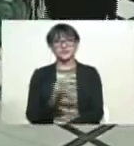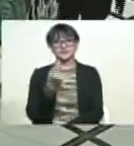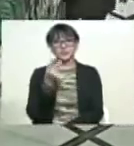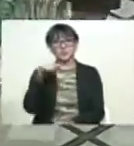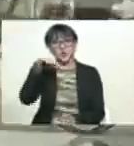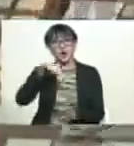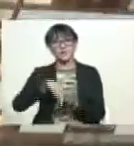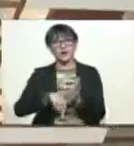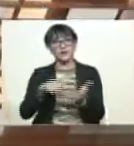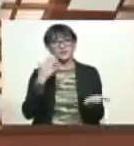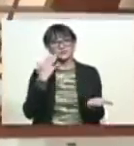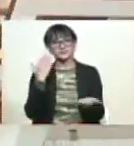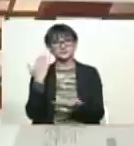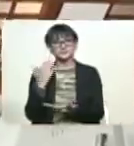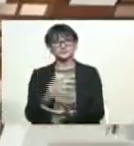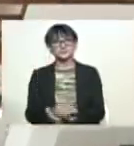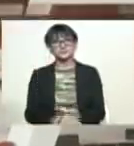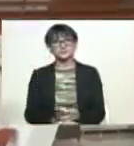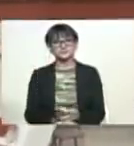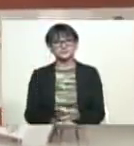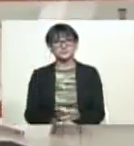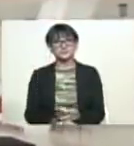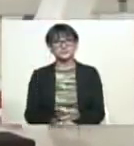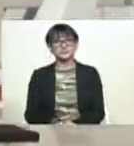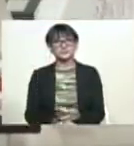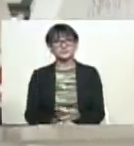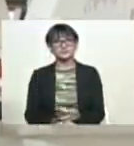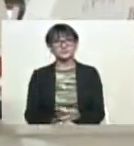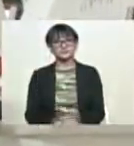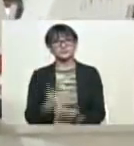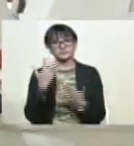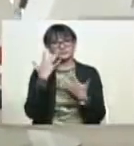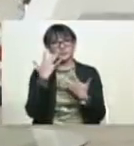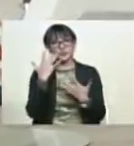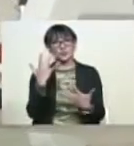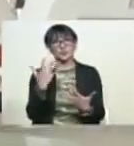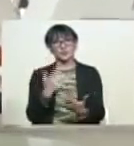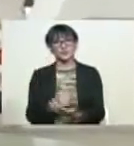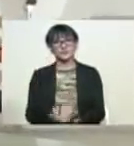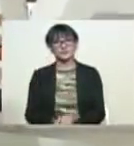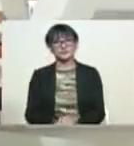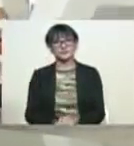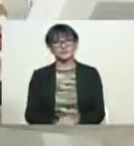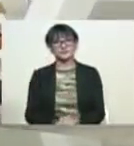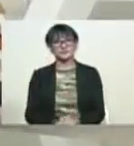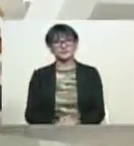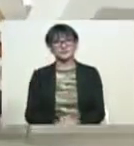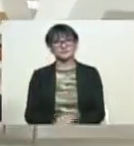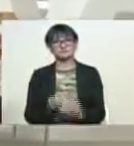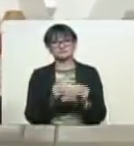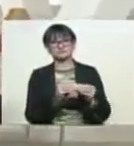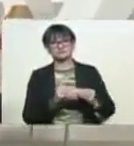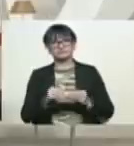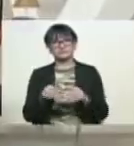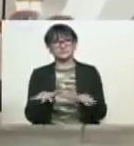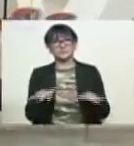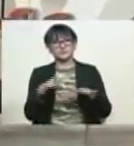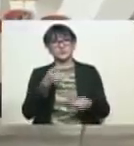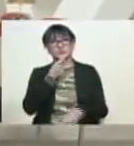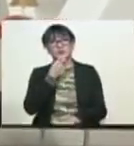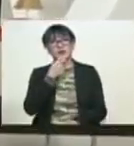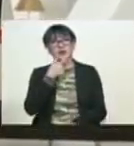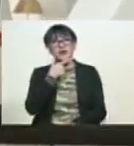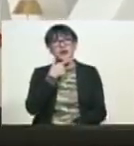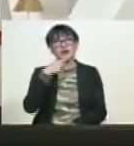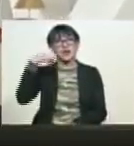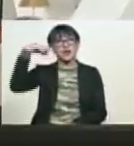lobby. Aquí está, desde aquí podemos observar la magnífica restauración de las